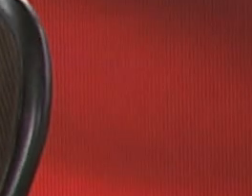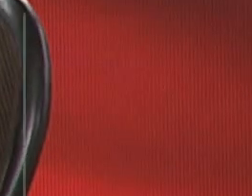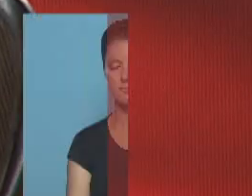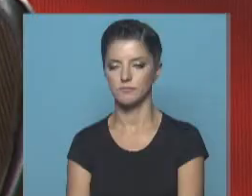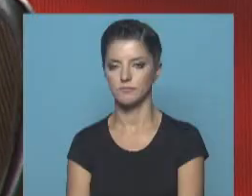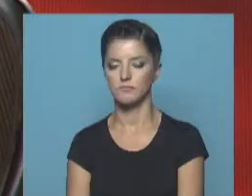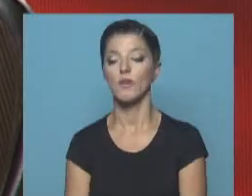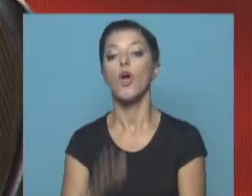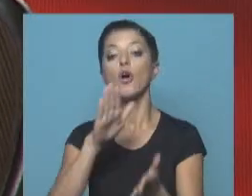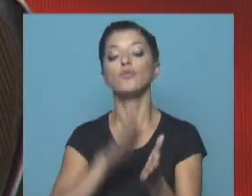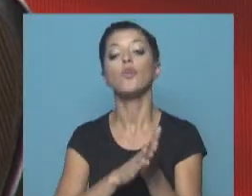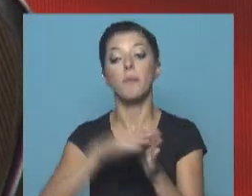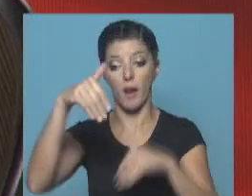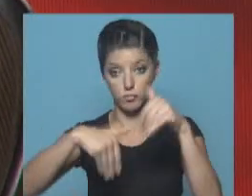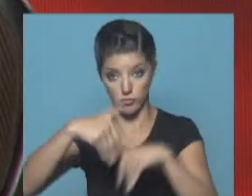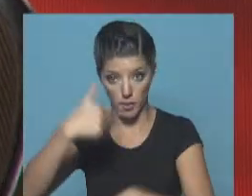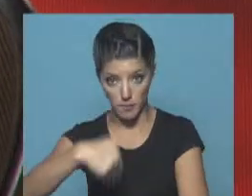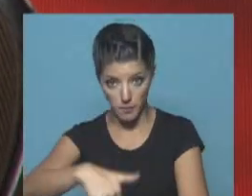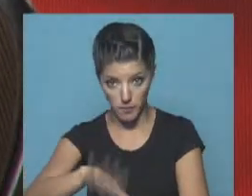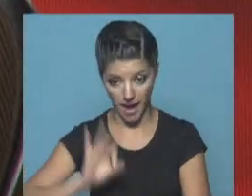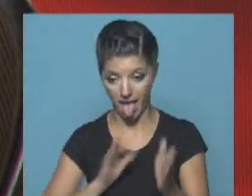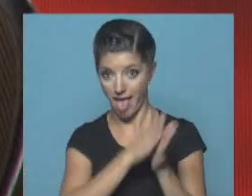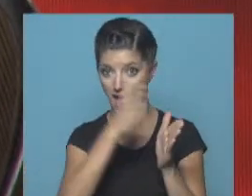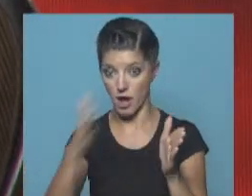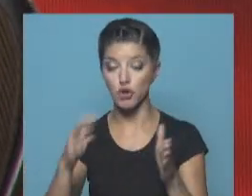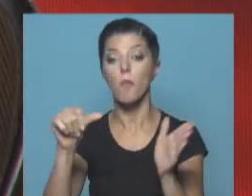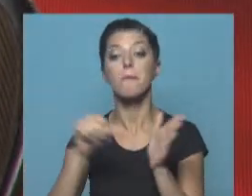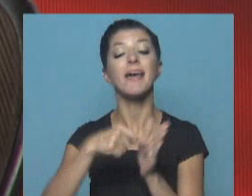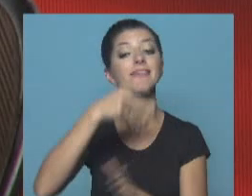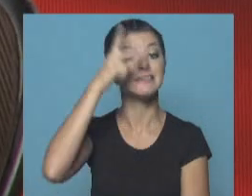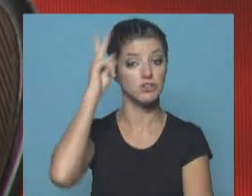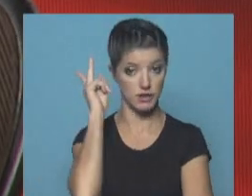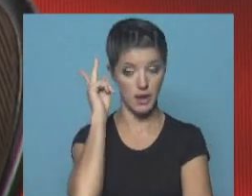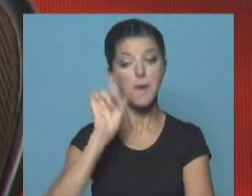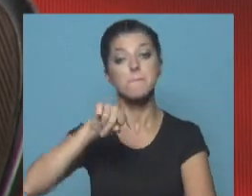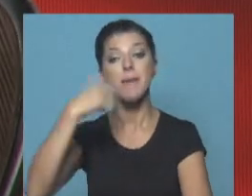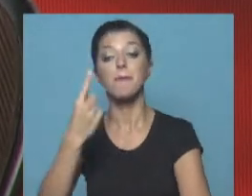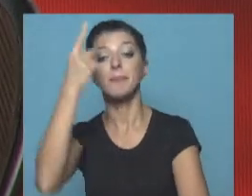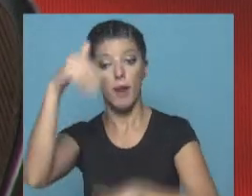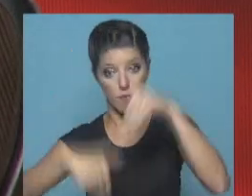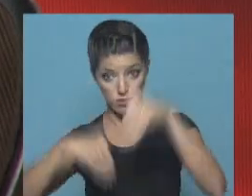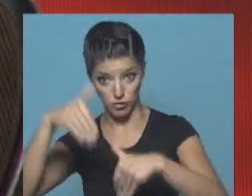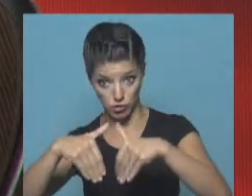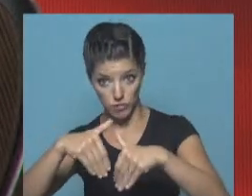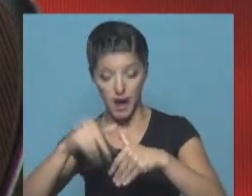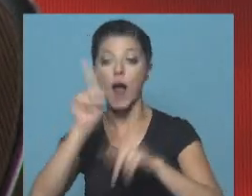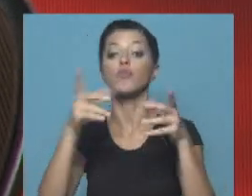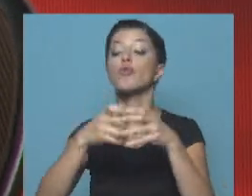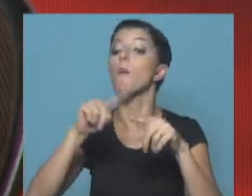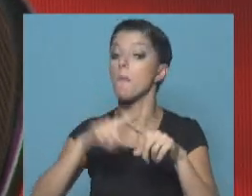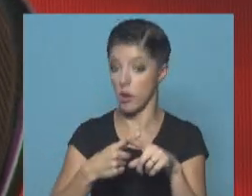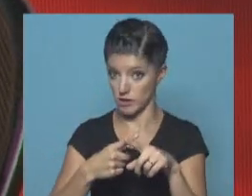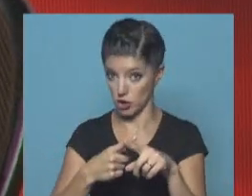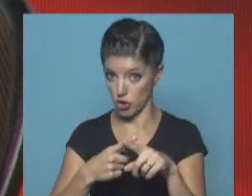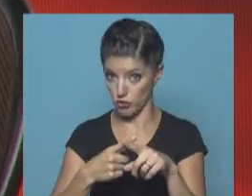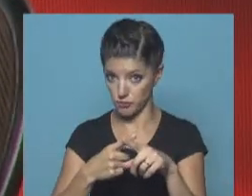en el marco del proceso electoral que se lleva a cabo este año en Chile precisamente mañana habrá primarias en algunos de los partidos en algunas de las